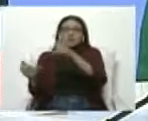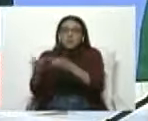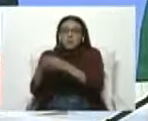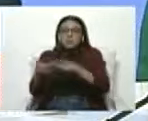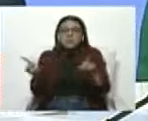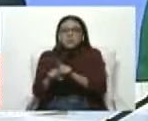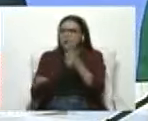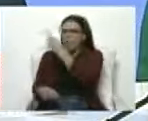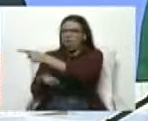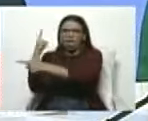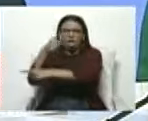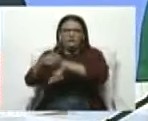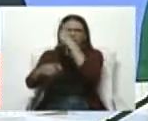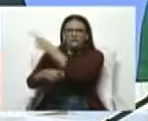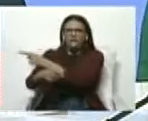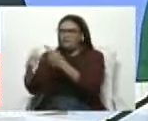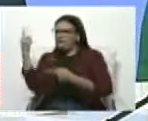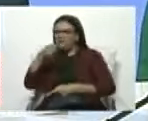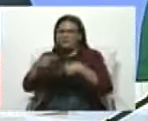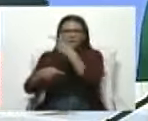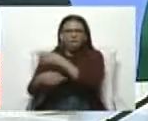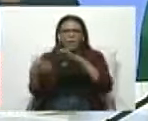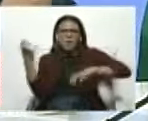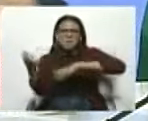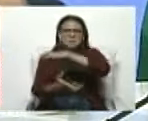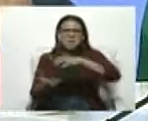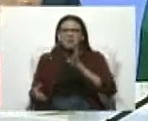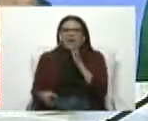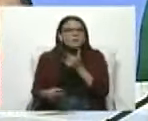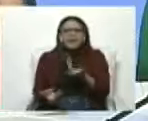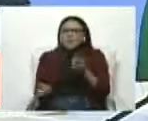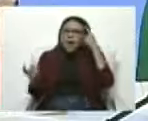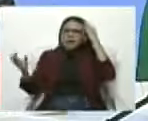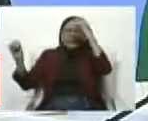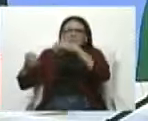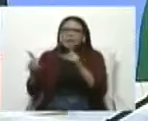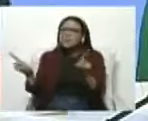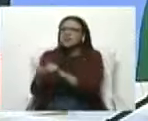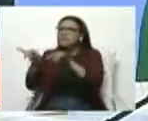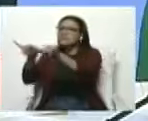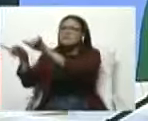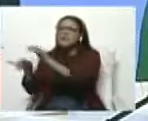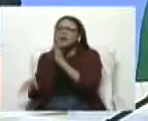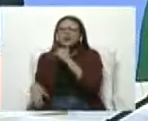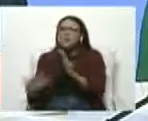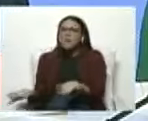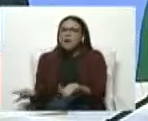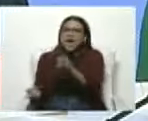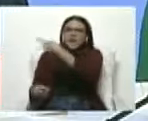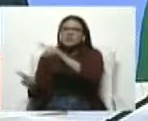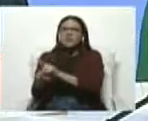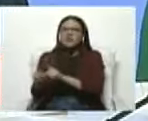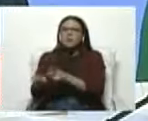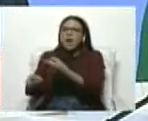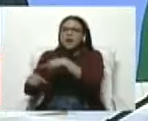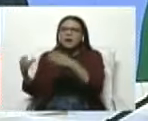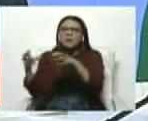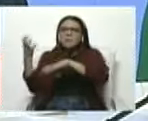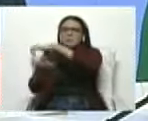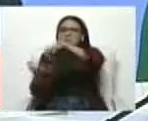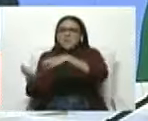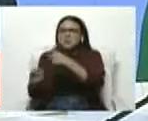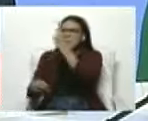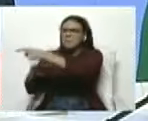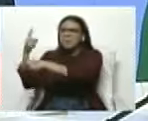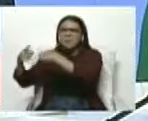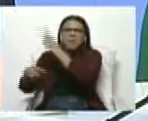Viven peleando entre ellos. No garantizan la paz entre ellos, van a garantizar la paz de un país. ¿Están preparados